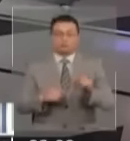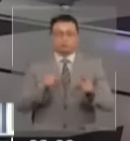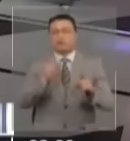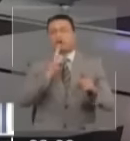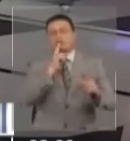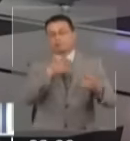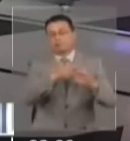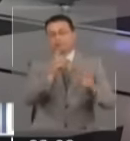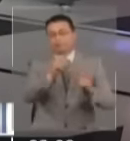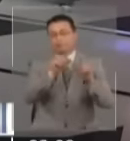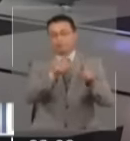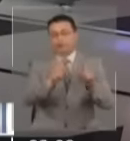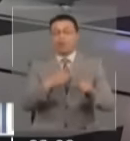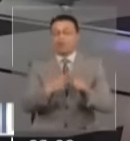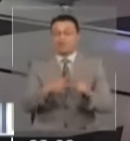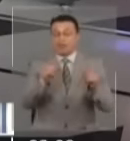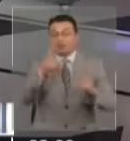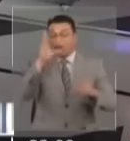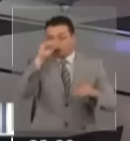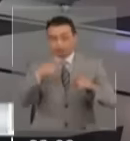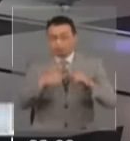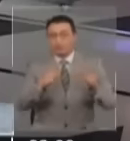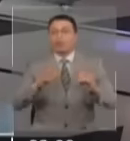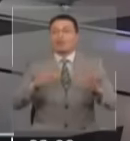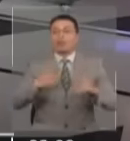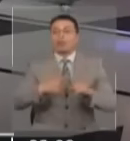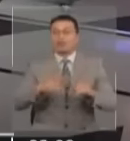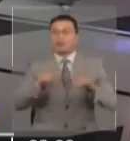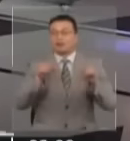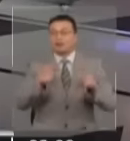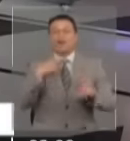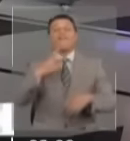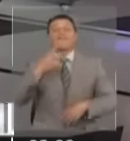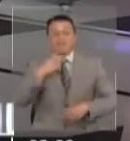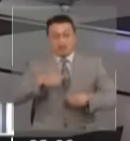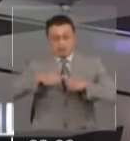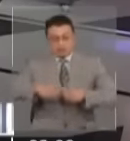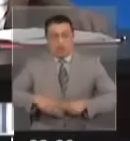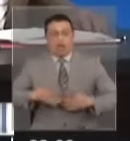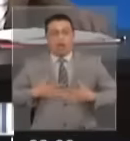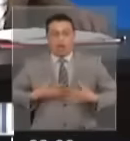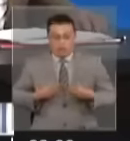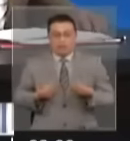Eso es diferente. Entonces, ya no empieza a confrontar una cuestión tan simple. Vivir en Ñuñoa es sentir,